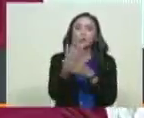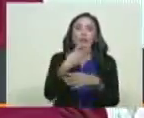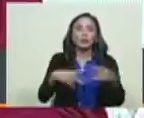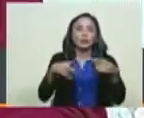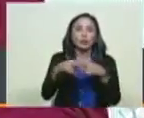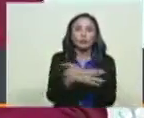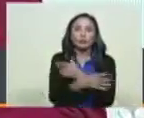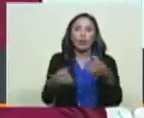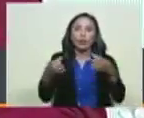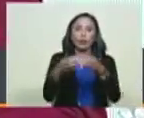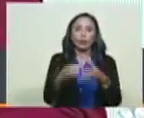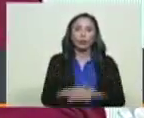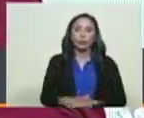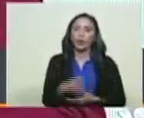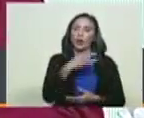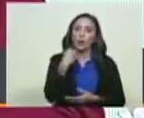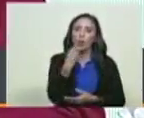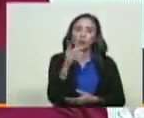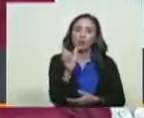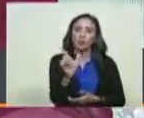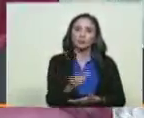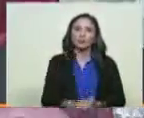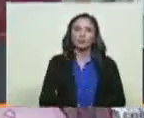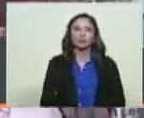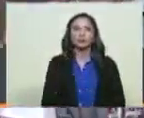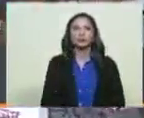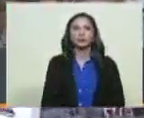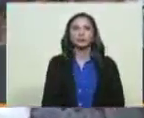la juventud del psoe